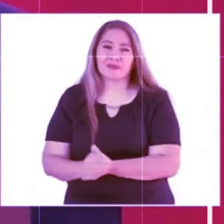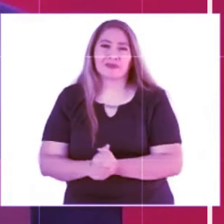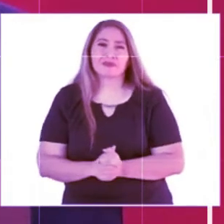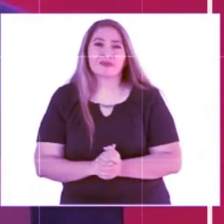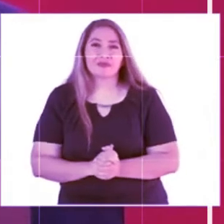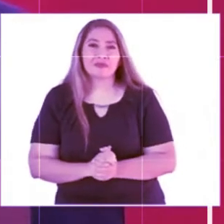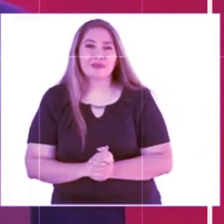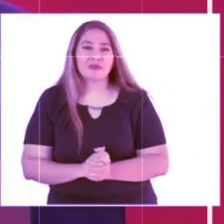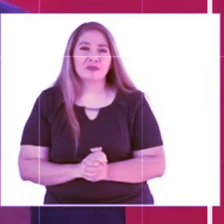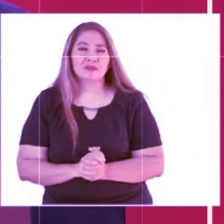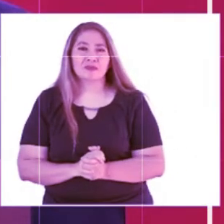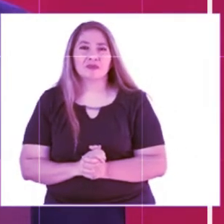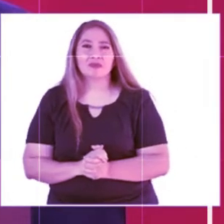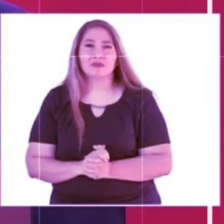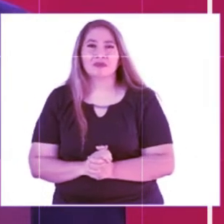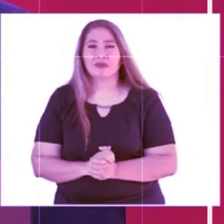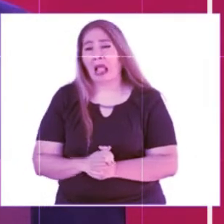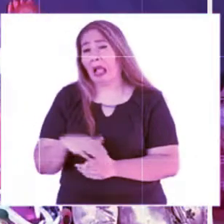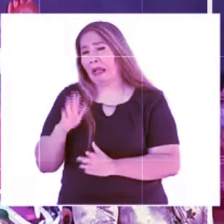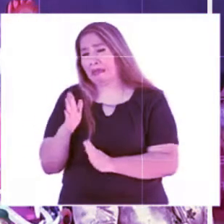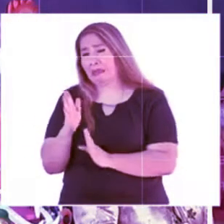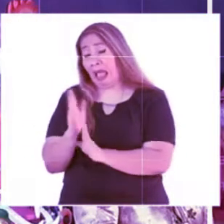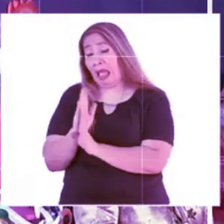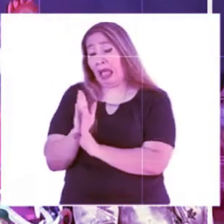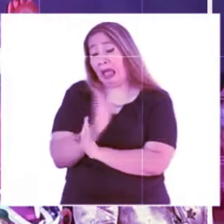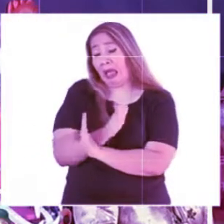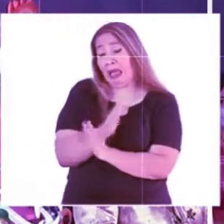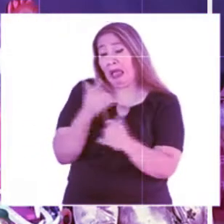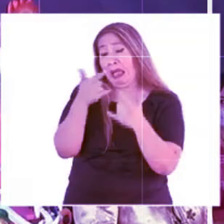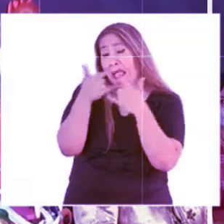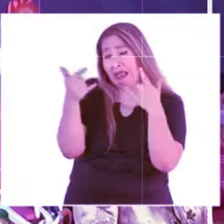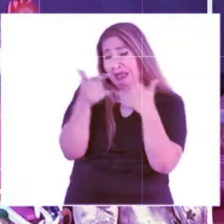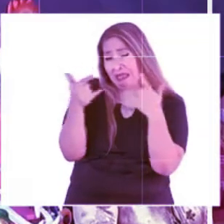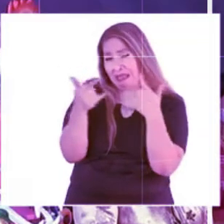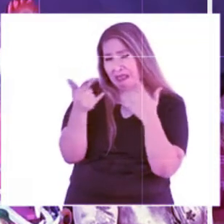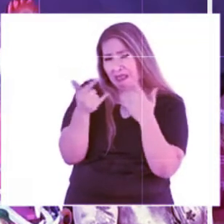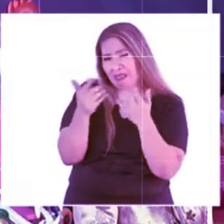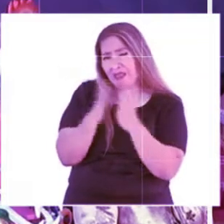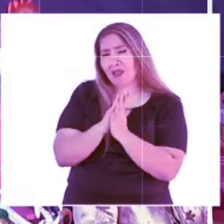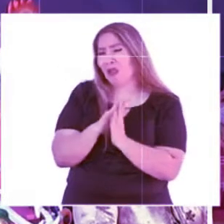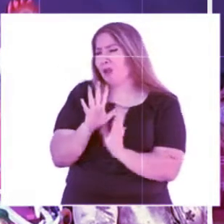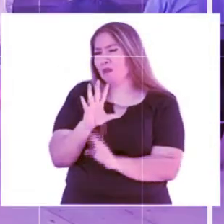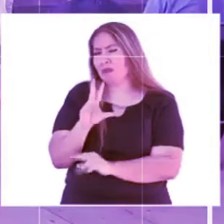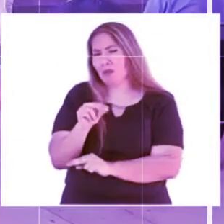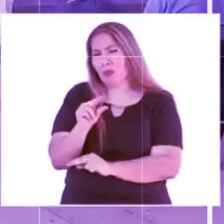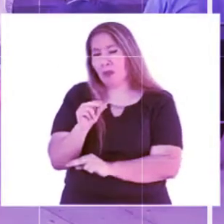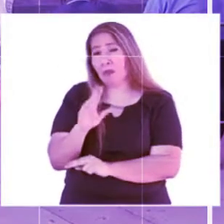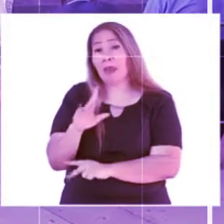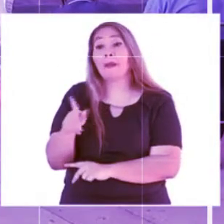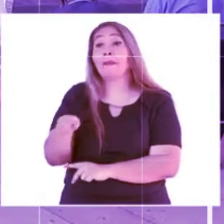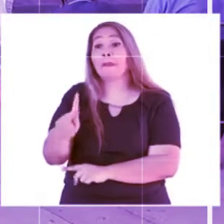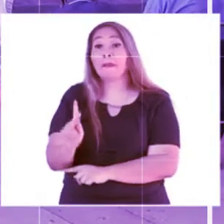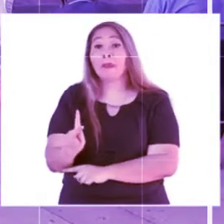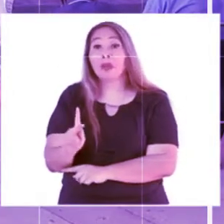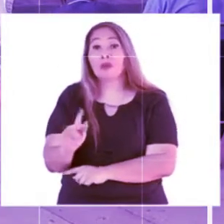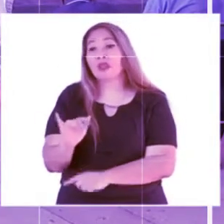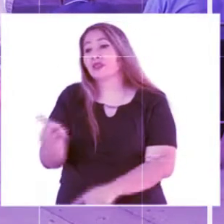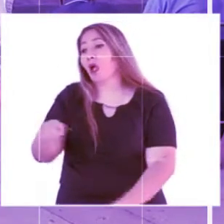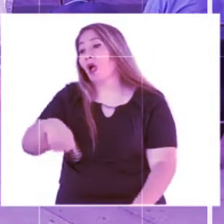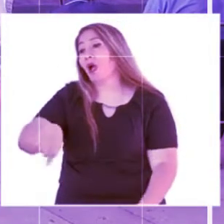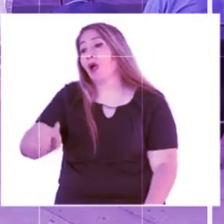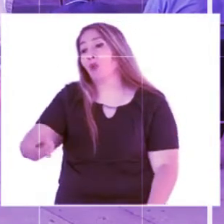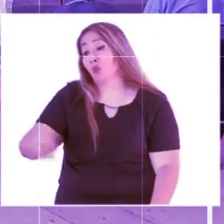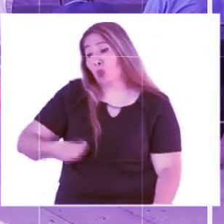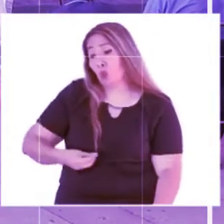tenía un antecedente histórico que no solo justificaba, sino que exculpaba la